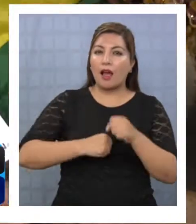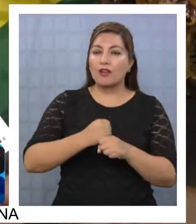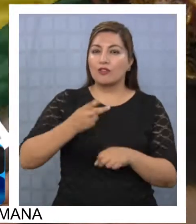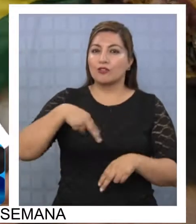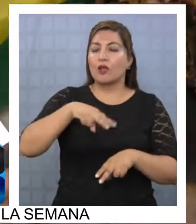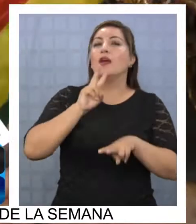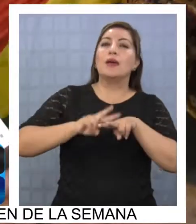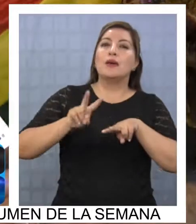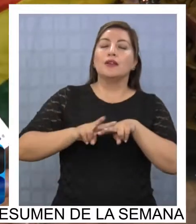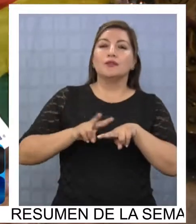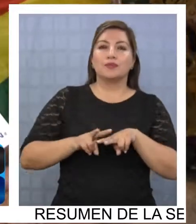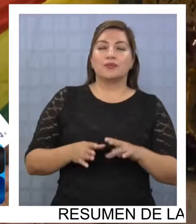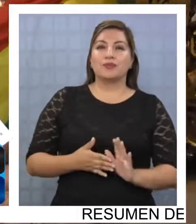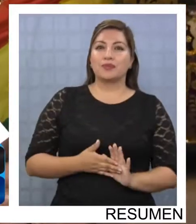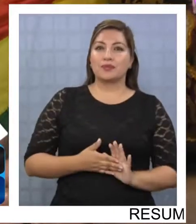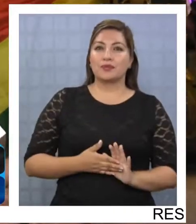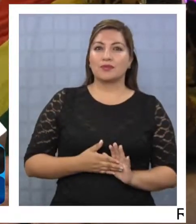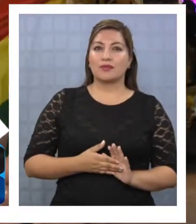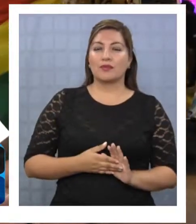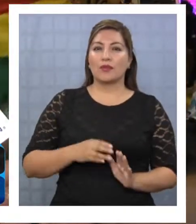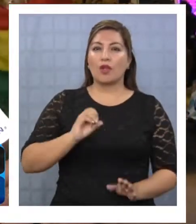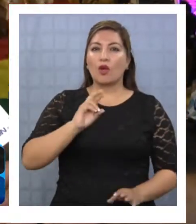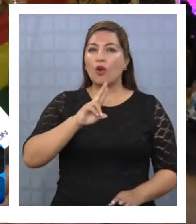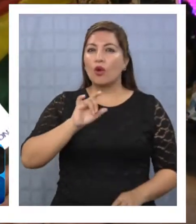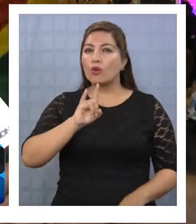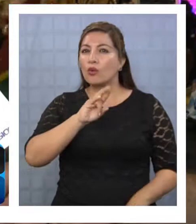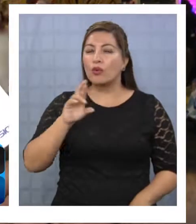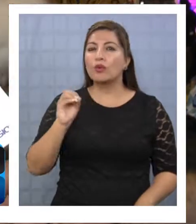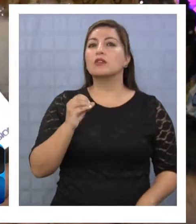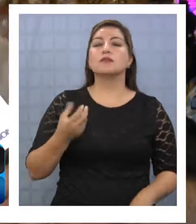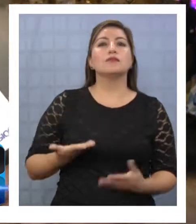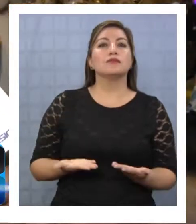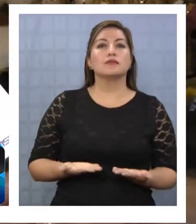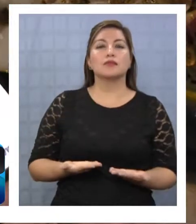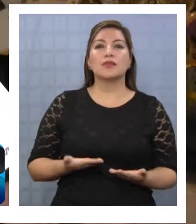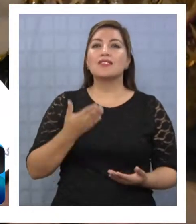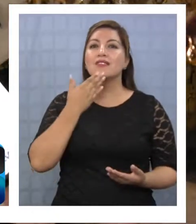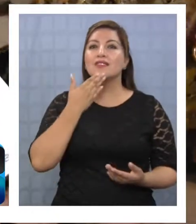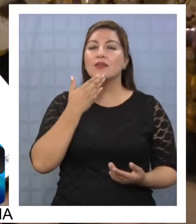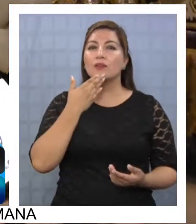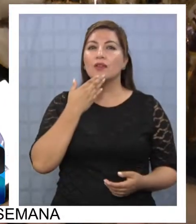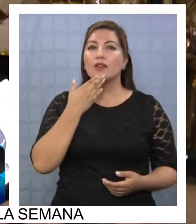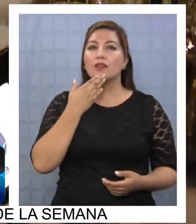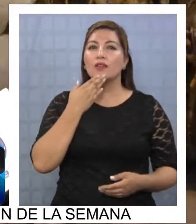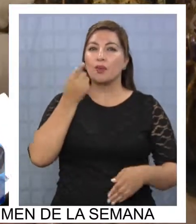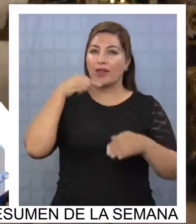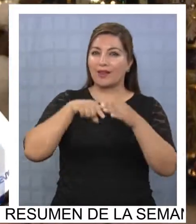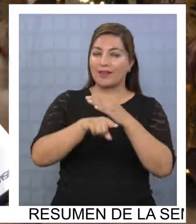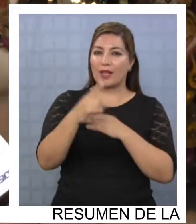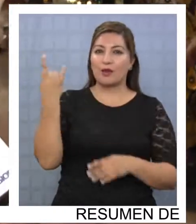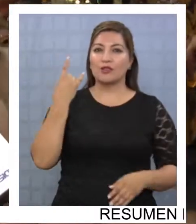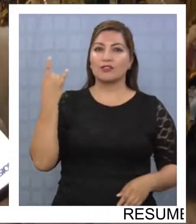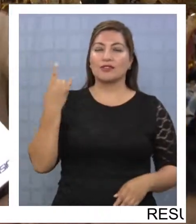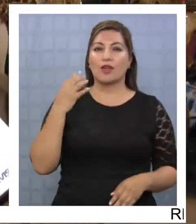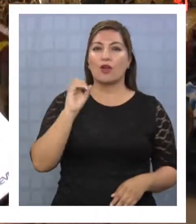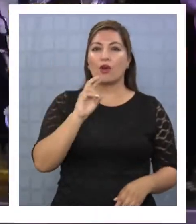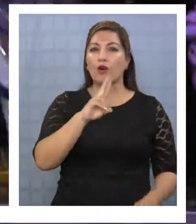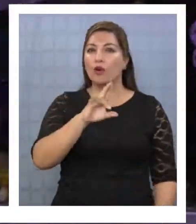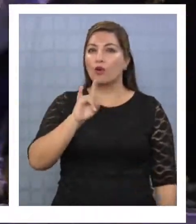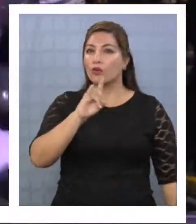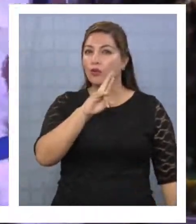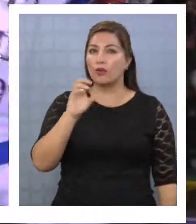participamos en la entrada de Oruro y también participamos en la entrada universitaria de Oruro.